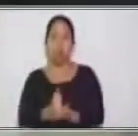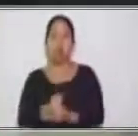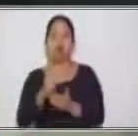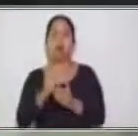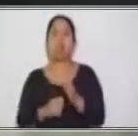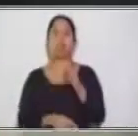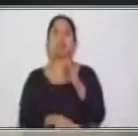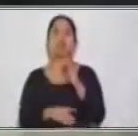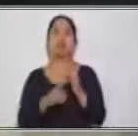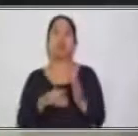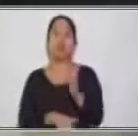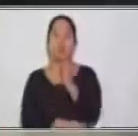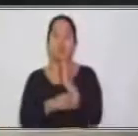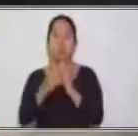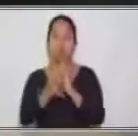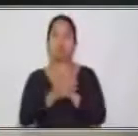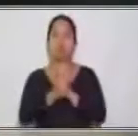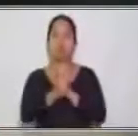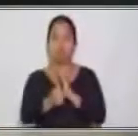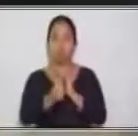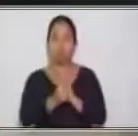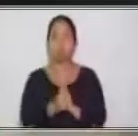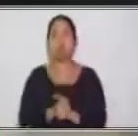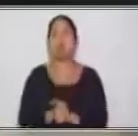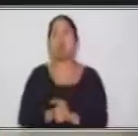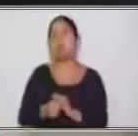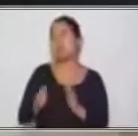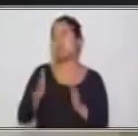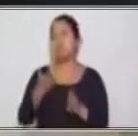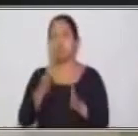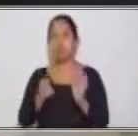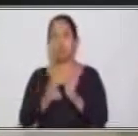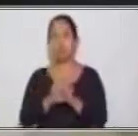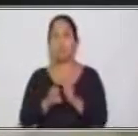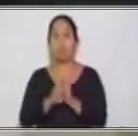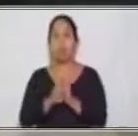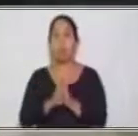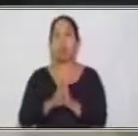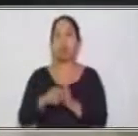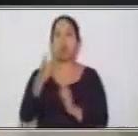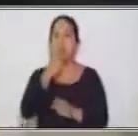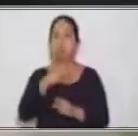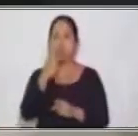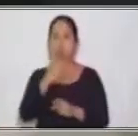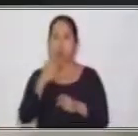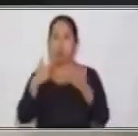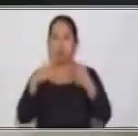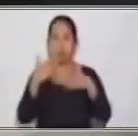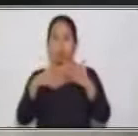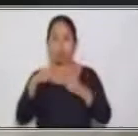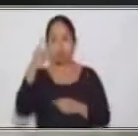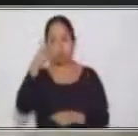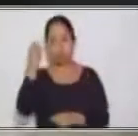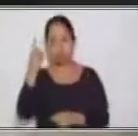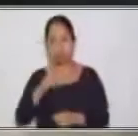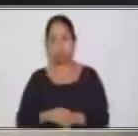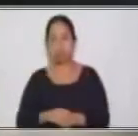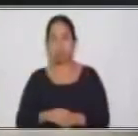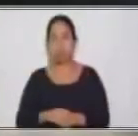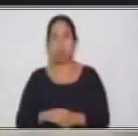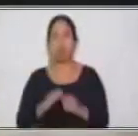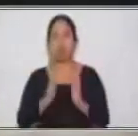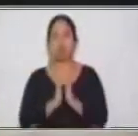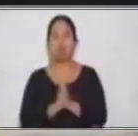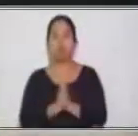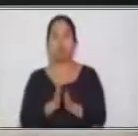habilidades y estresas tales como la habilidad lingüística coherente y lógica. Antes de empezar, te recomiendo que laves